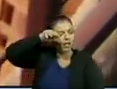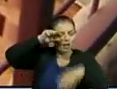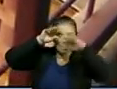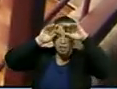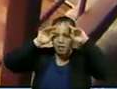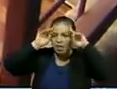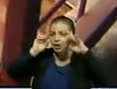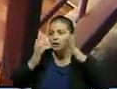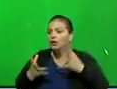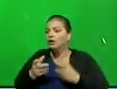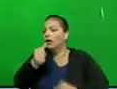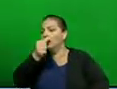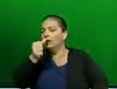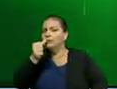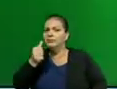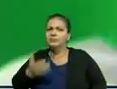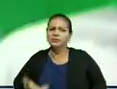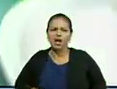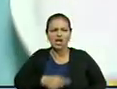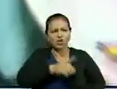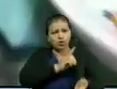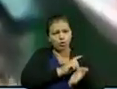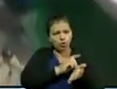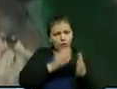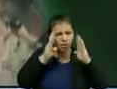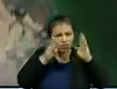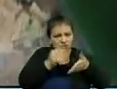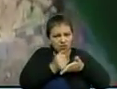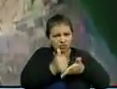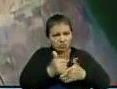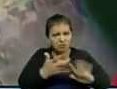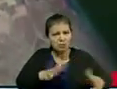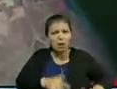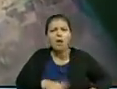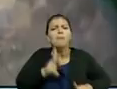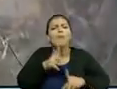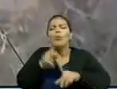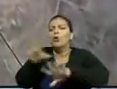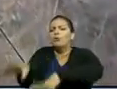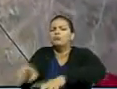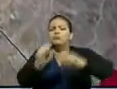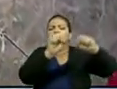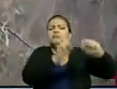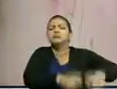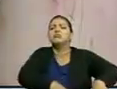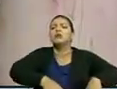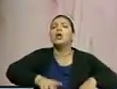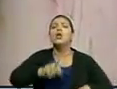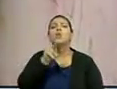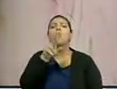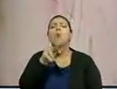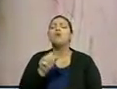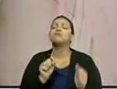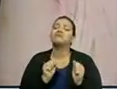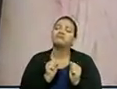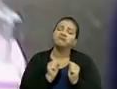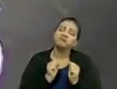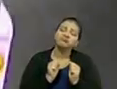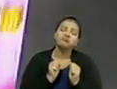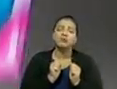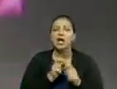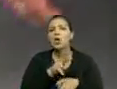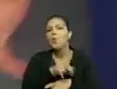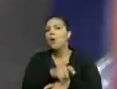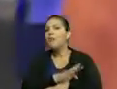Quiere decir que las personas que se encuentran aquí solo están aisladas de la sociedad, que no están recibiendo un tratamiento médico, que jamás se van a recuperar. El joven